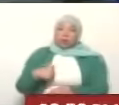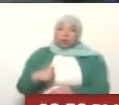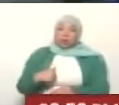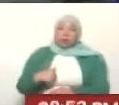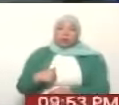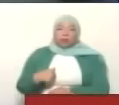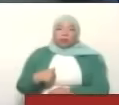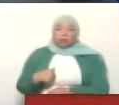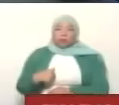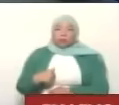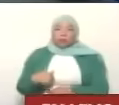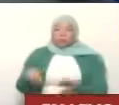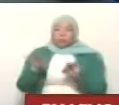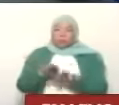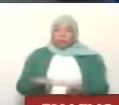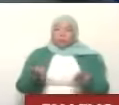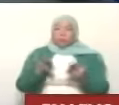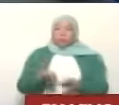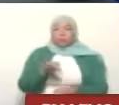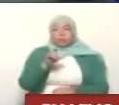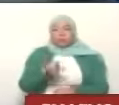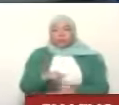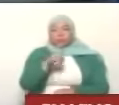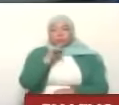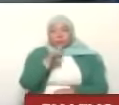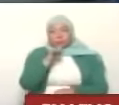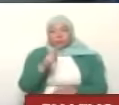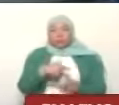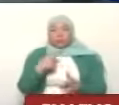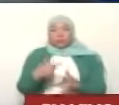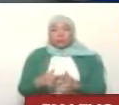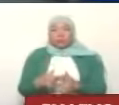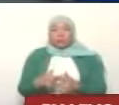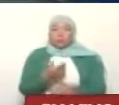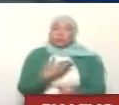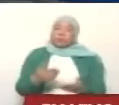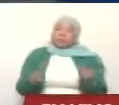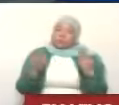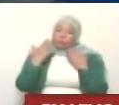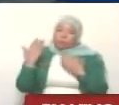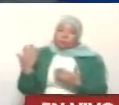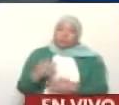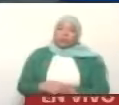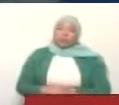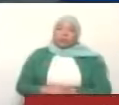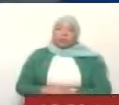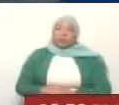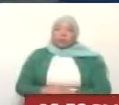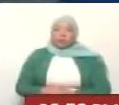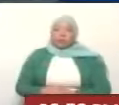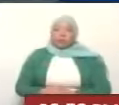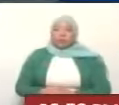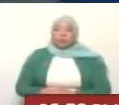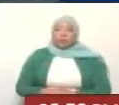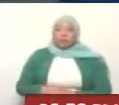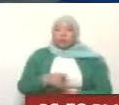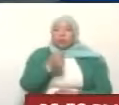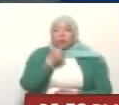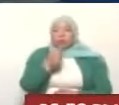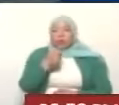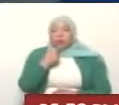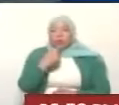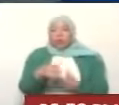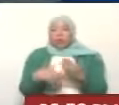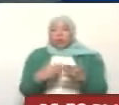expresara para hacerle una canción a su presidente. Y eso es lo que estamos viendo en Factor M. La expresión cosa, del pueblo, mira, de la juventud. Demasiado emocionante,